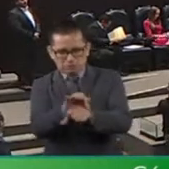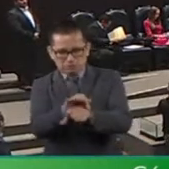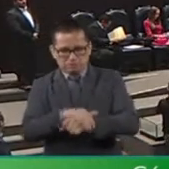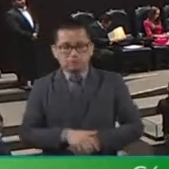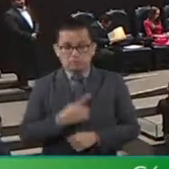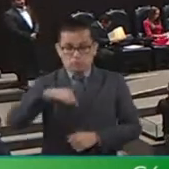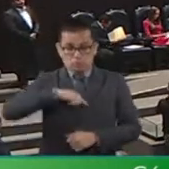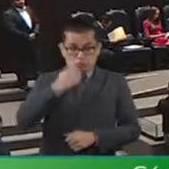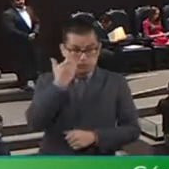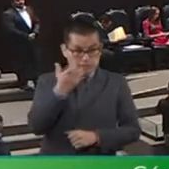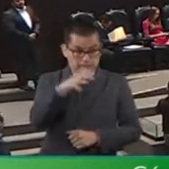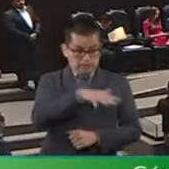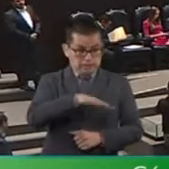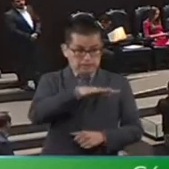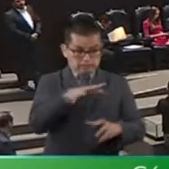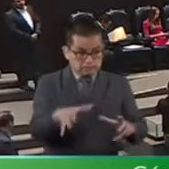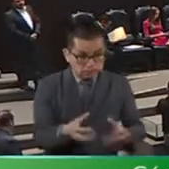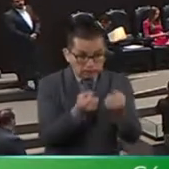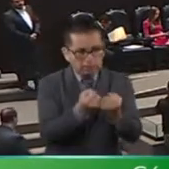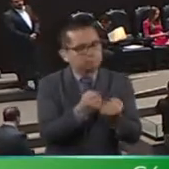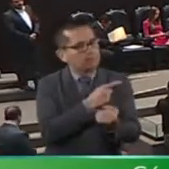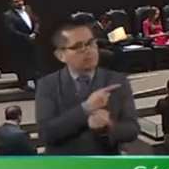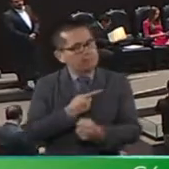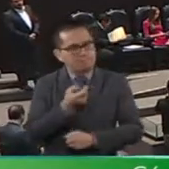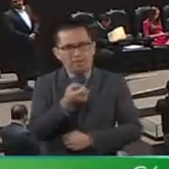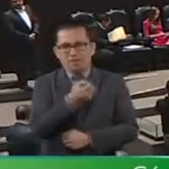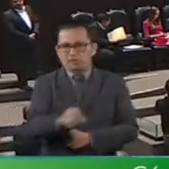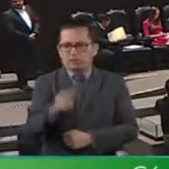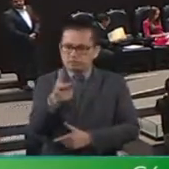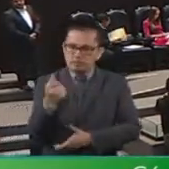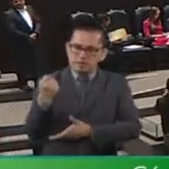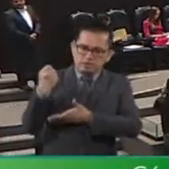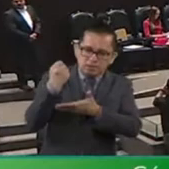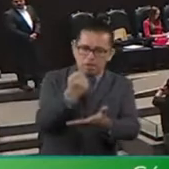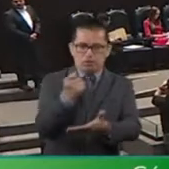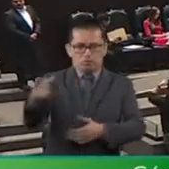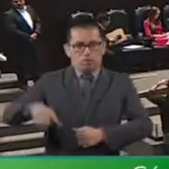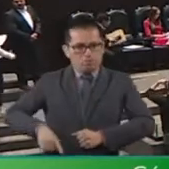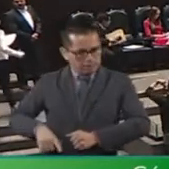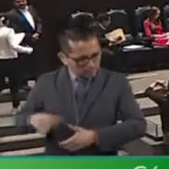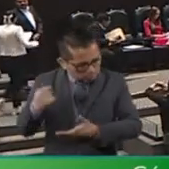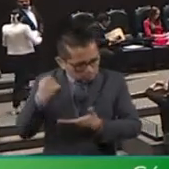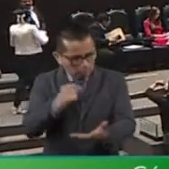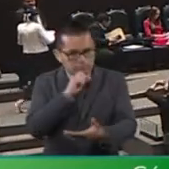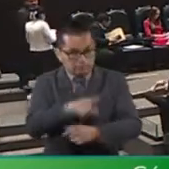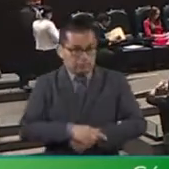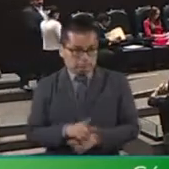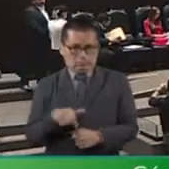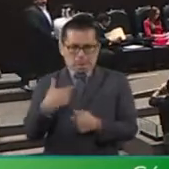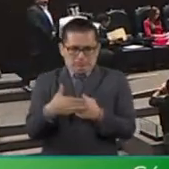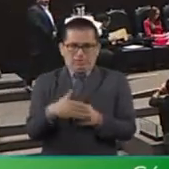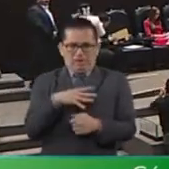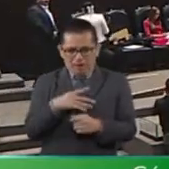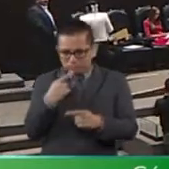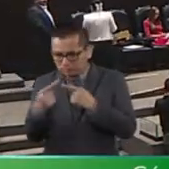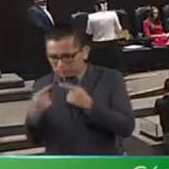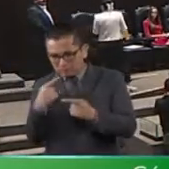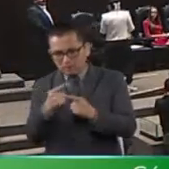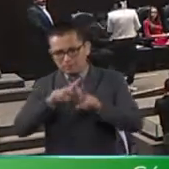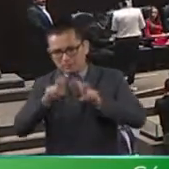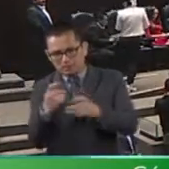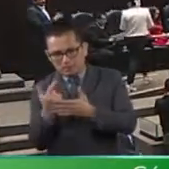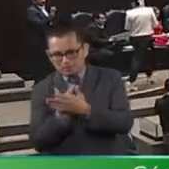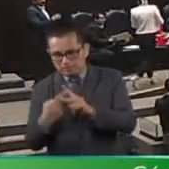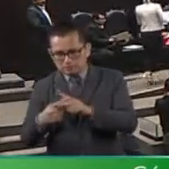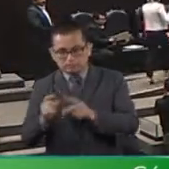de recursos y de inversión pública, en el marco ahora ya de la futura discusión presupuestal. En su primer año, el fondo